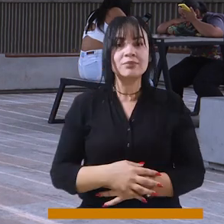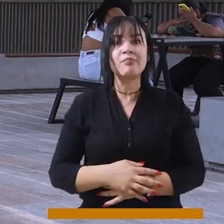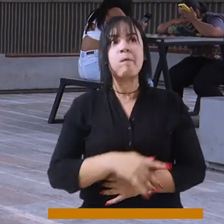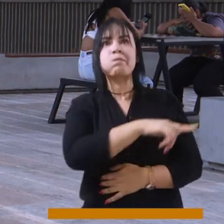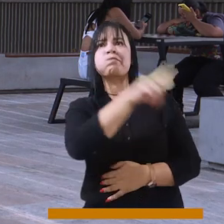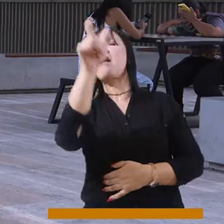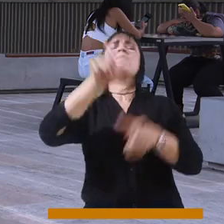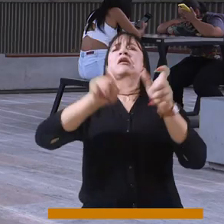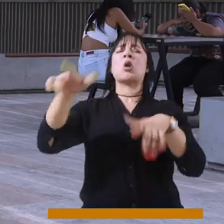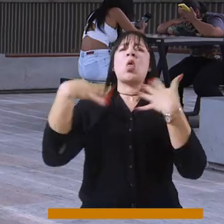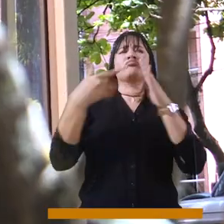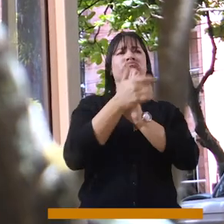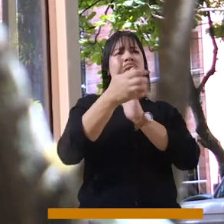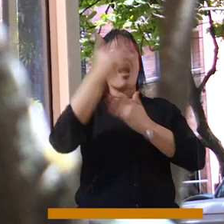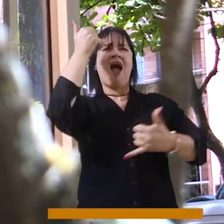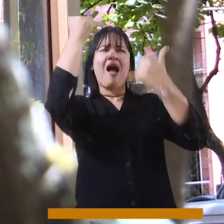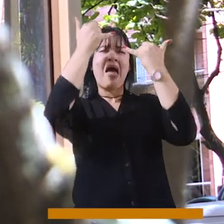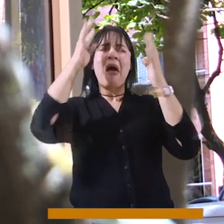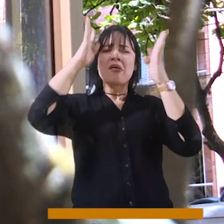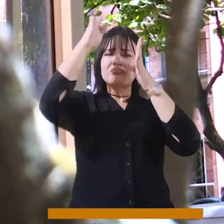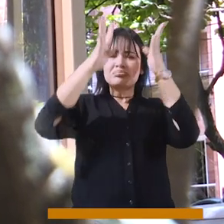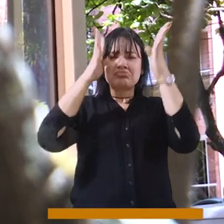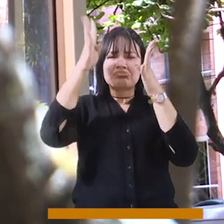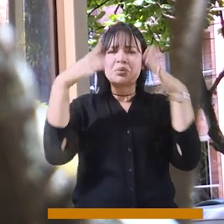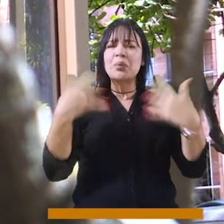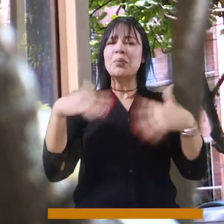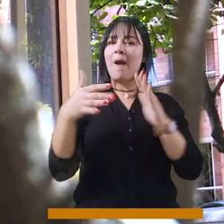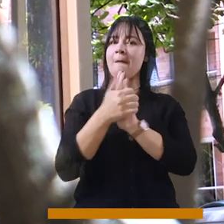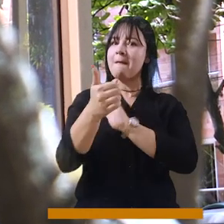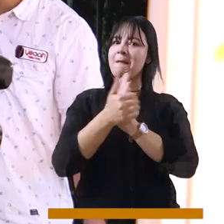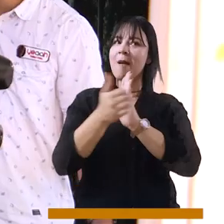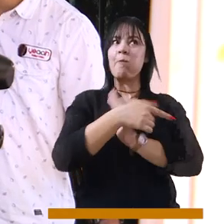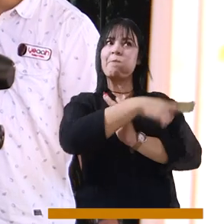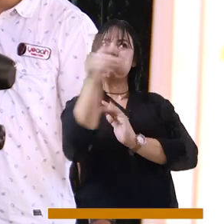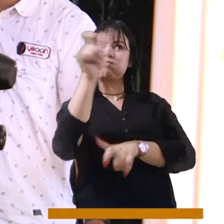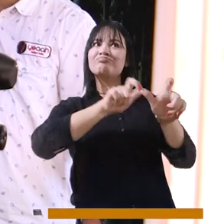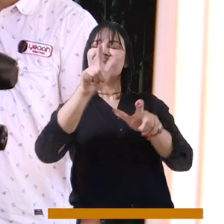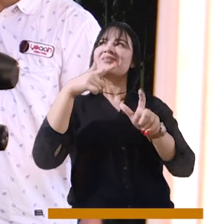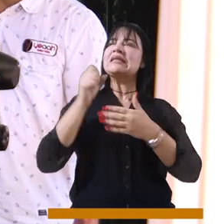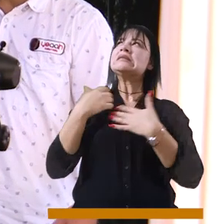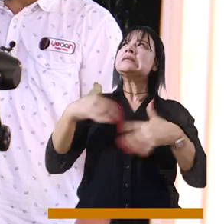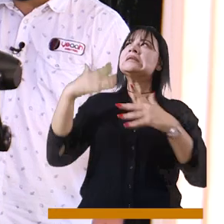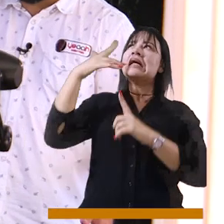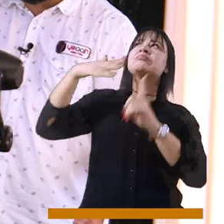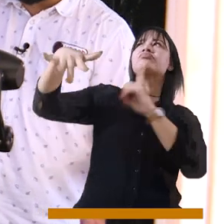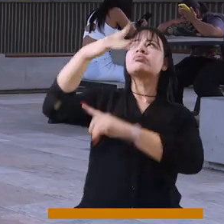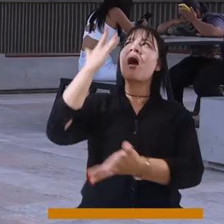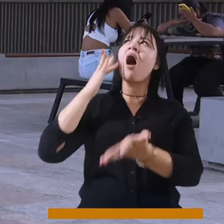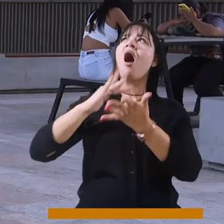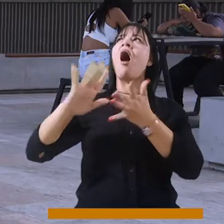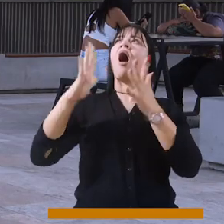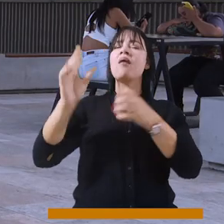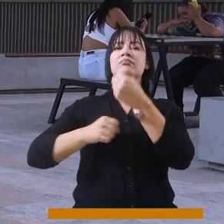es el talento de la gente que hay personas innovadoras creativas mucho talento que apoya ese gran ecosistema que tiene la ciudad